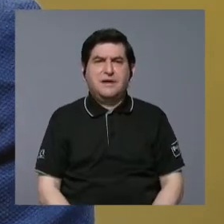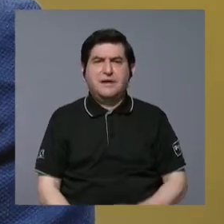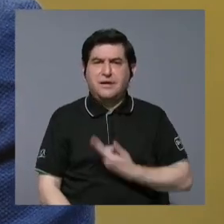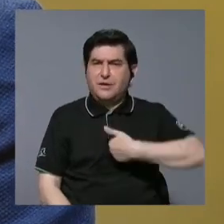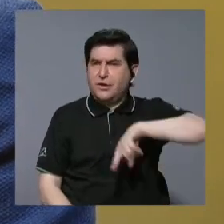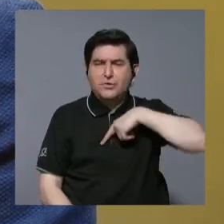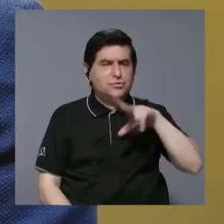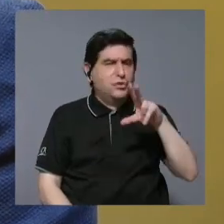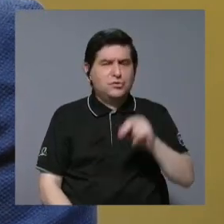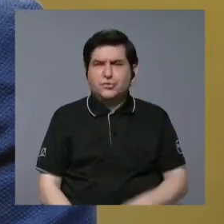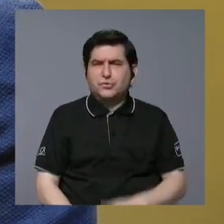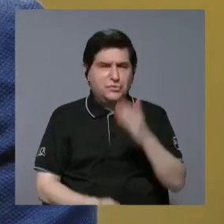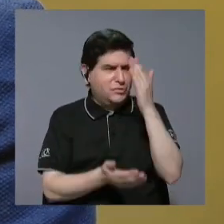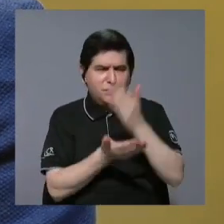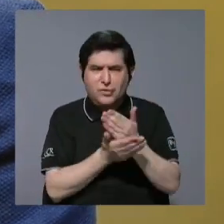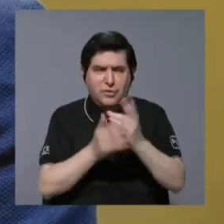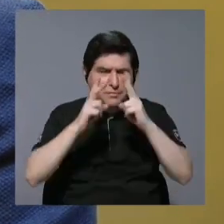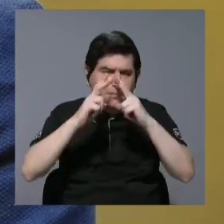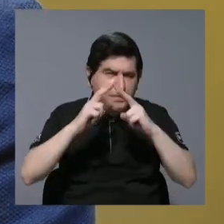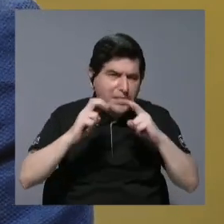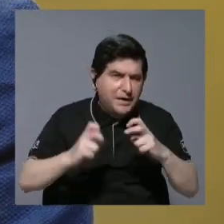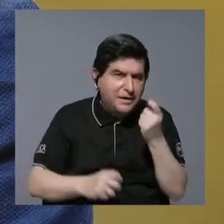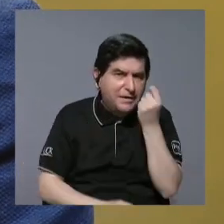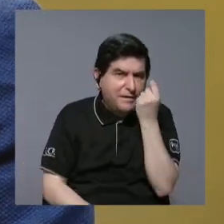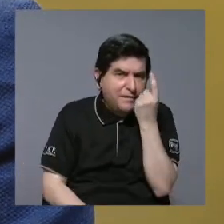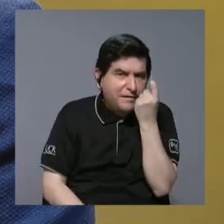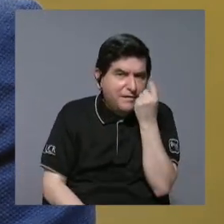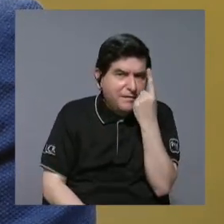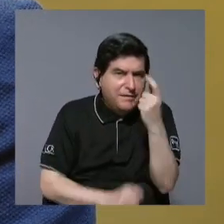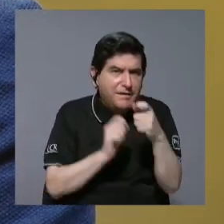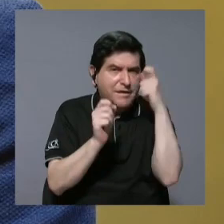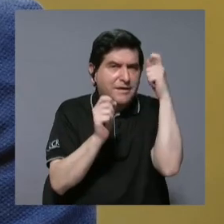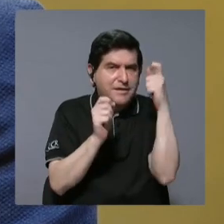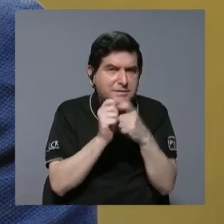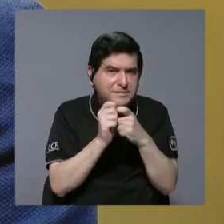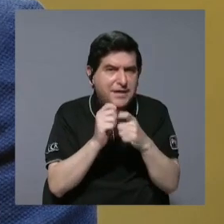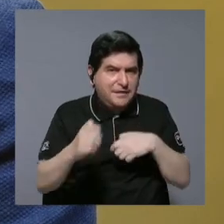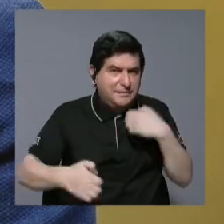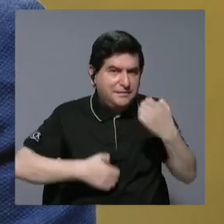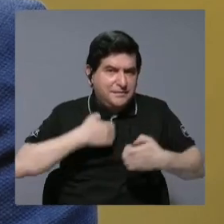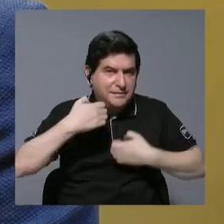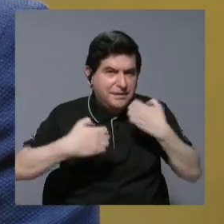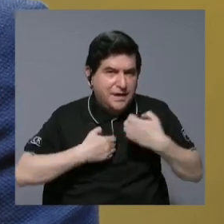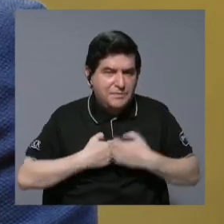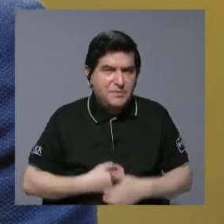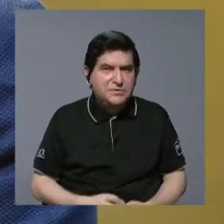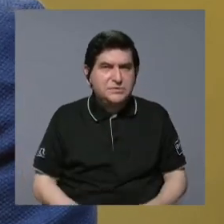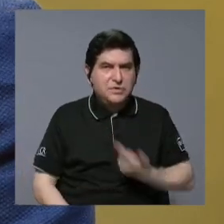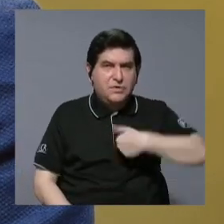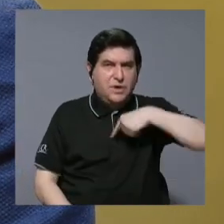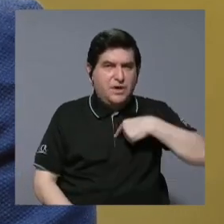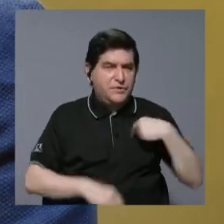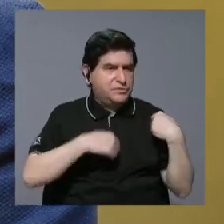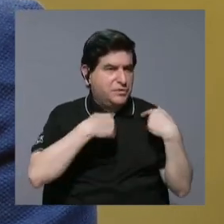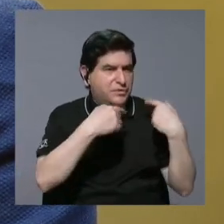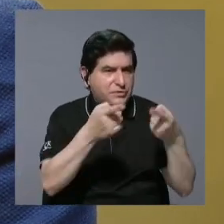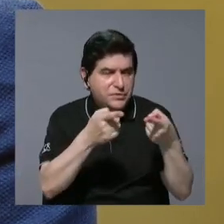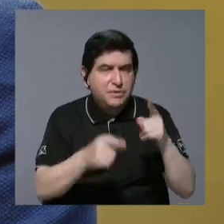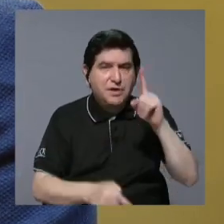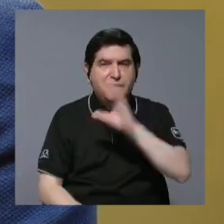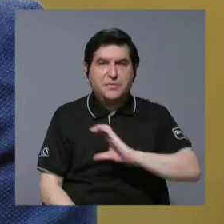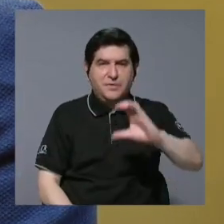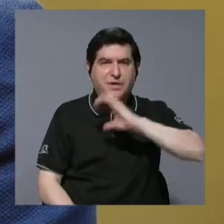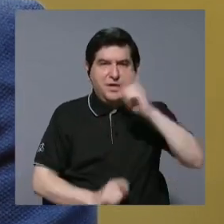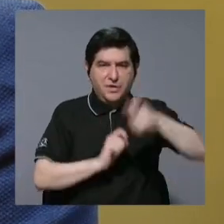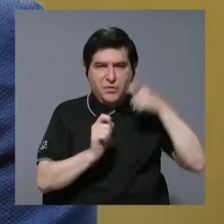detenemos a hacer un examen y a entender precisamente cuáles son las emociones que nos están moviendo para determinado